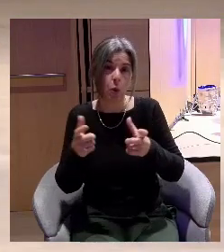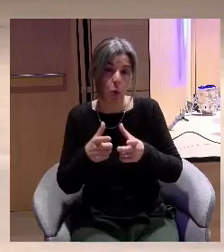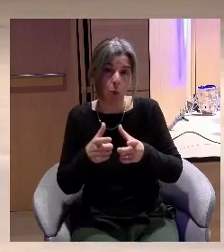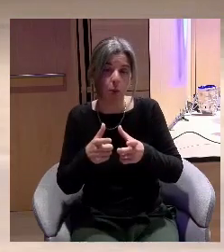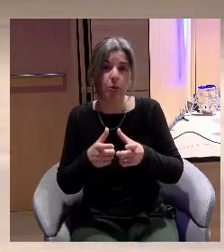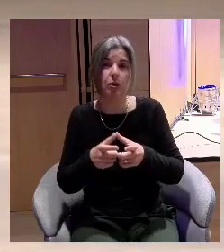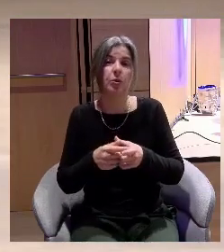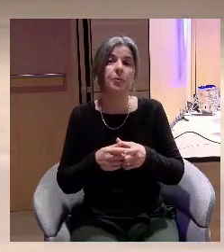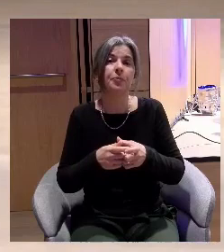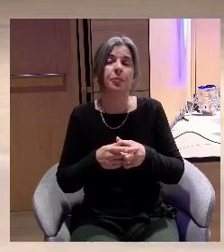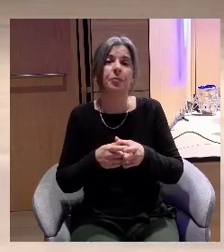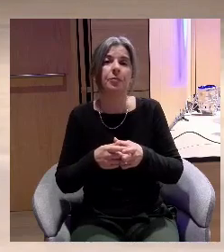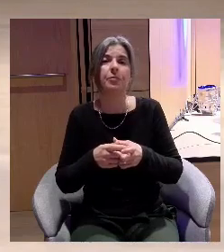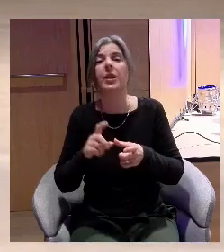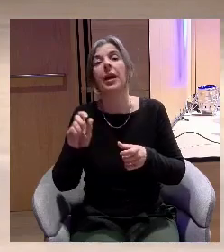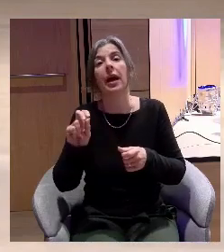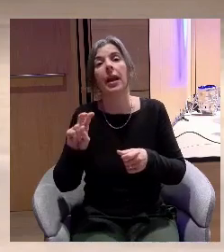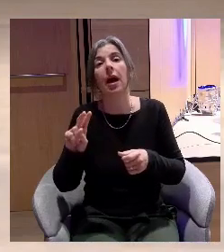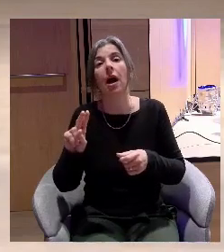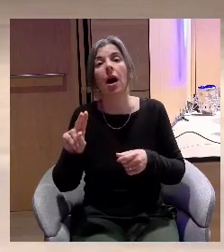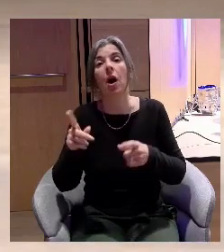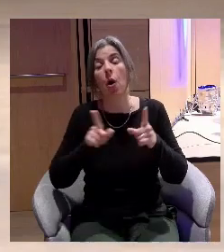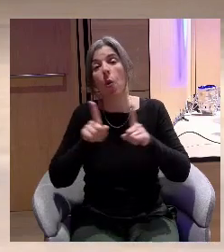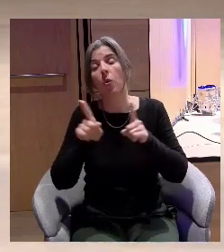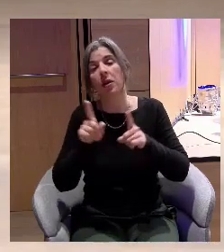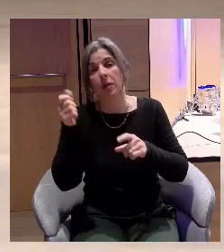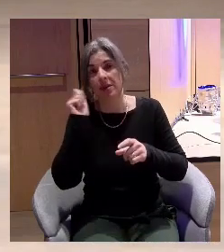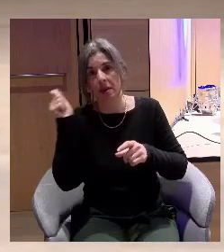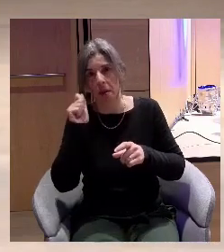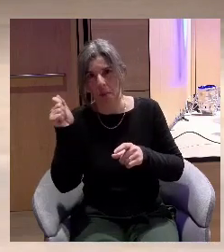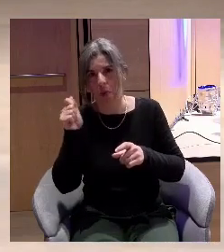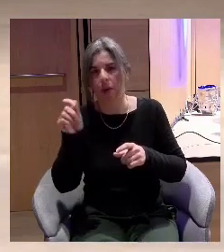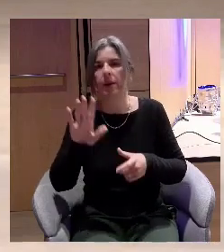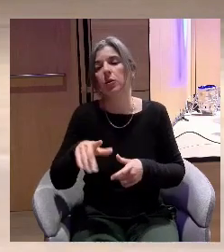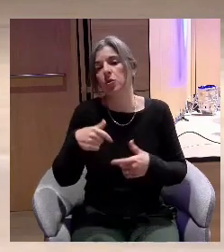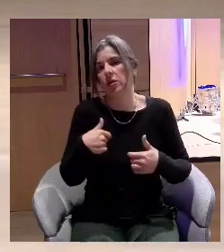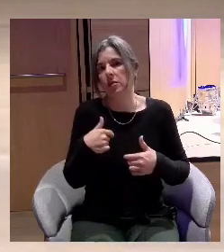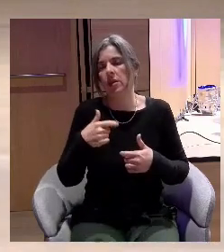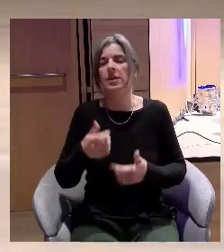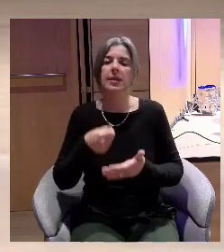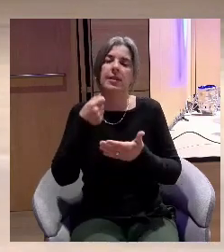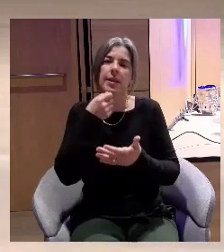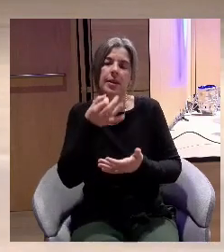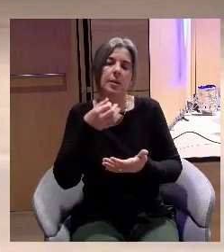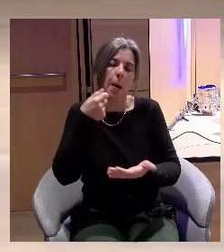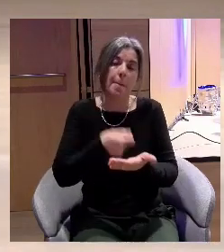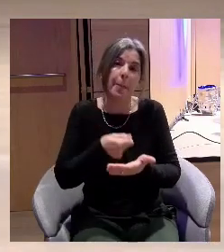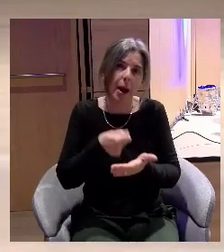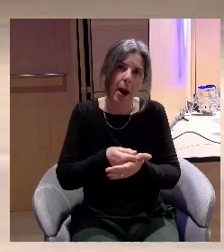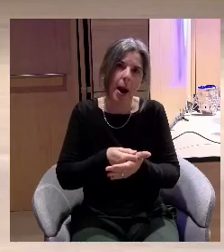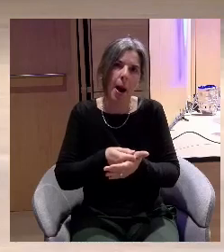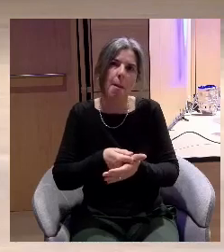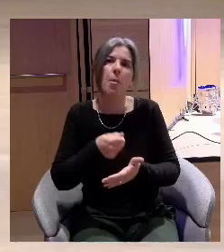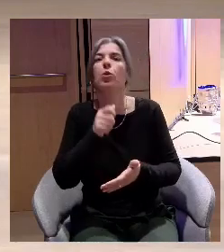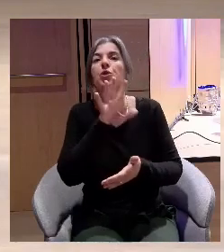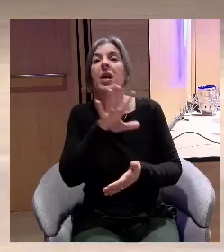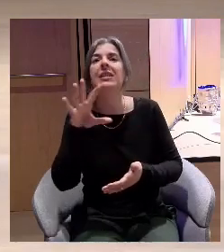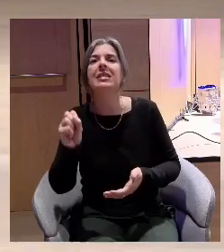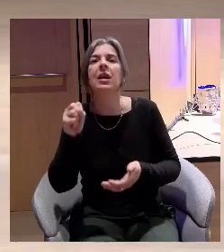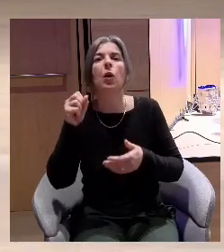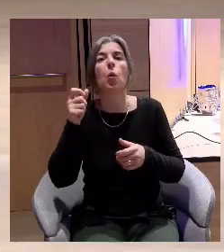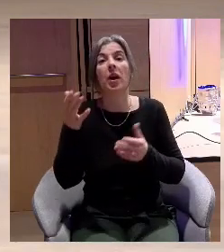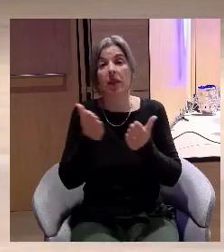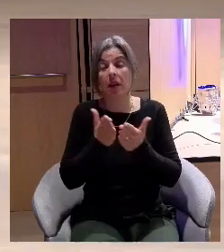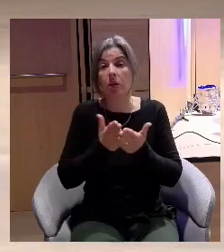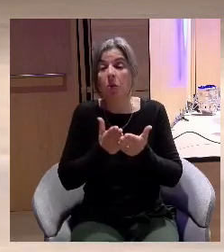pública, entonces dice, vamos a seleccionar 50 nuevos estudiantes, de esos 50, si mal no recuerdo, 2 deben ser